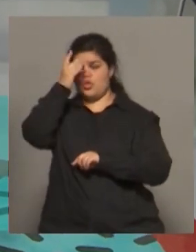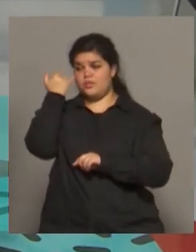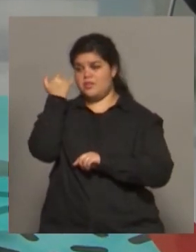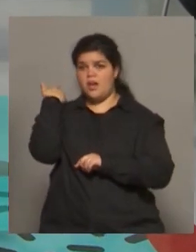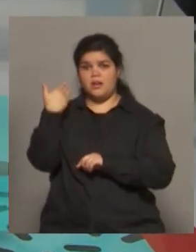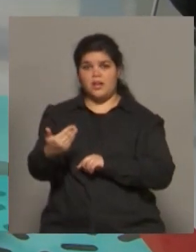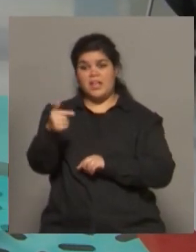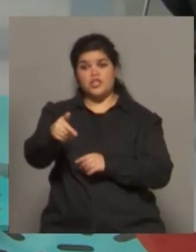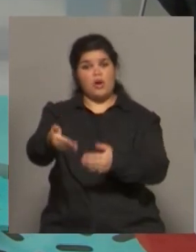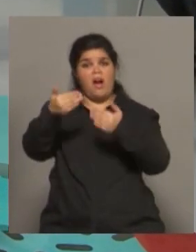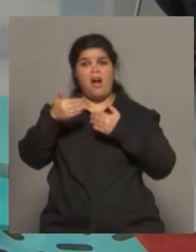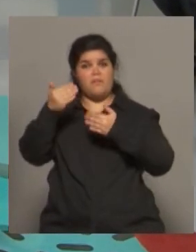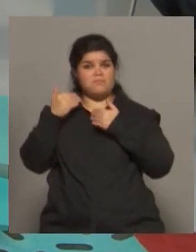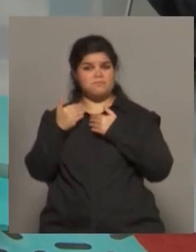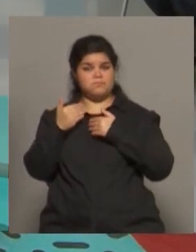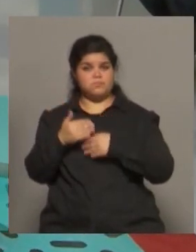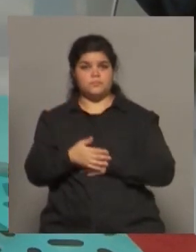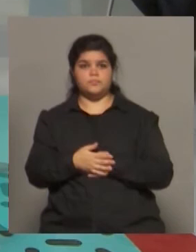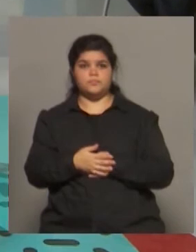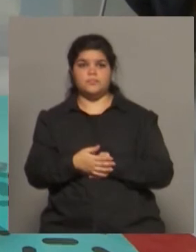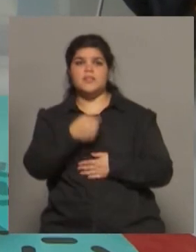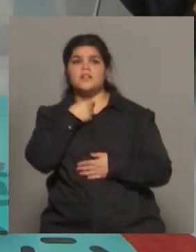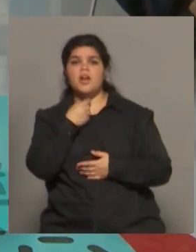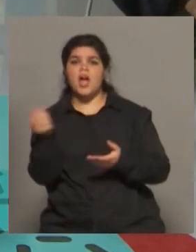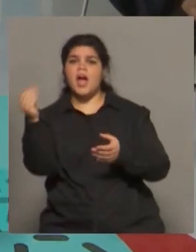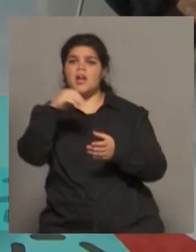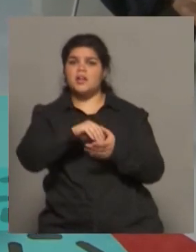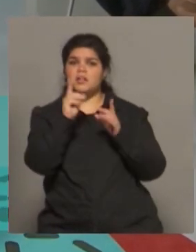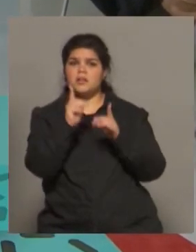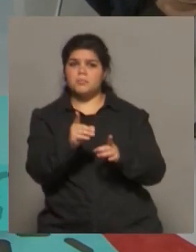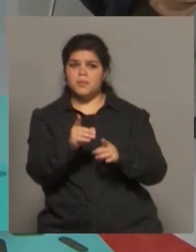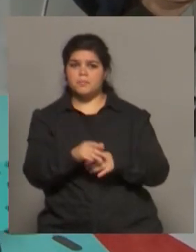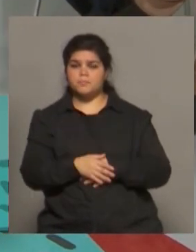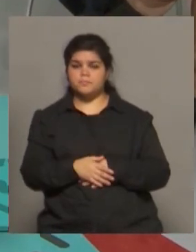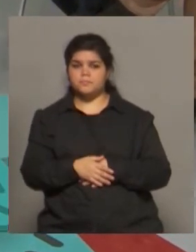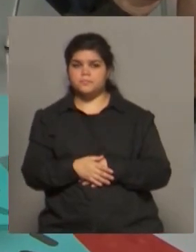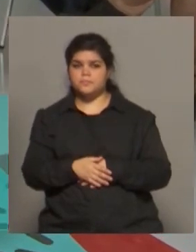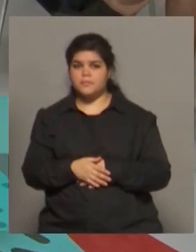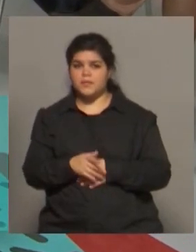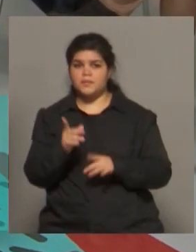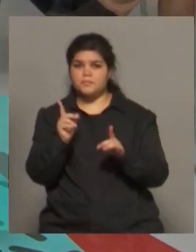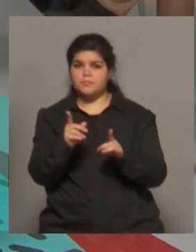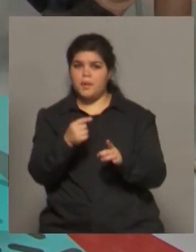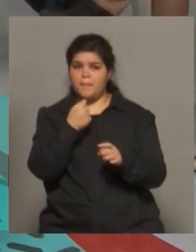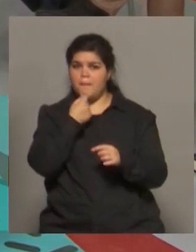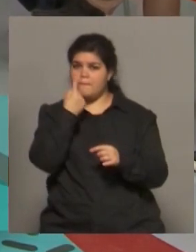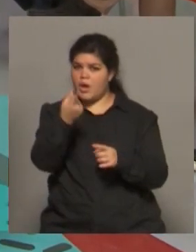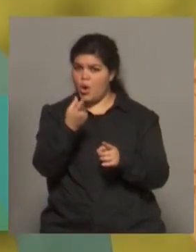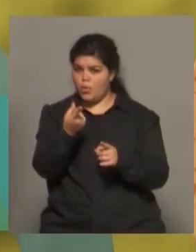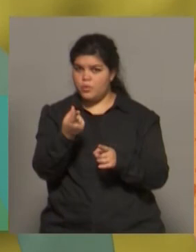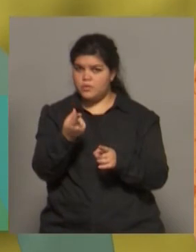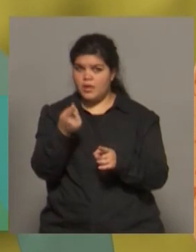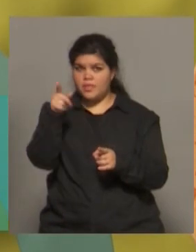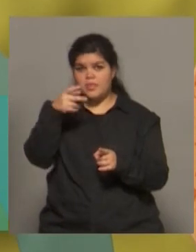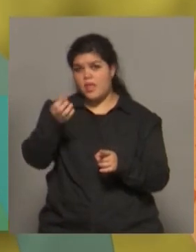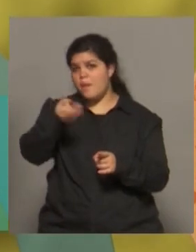que está en retroceso. Yo quisiera agregar una cosa a lo que decía acá la compañera, también para dejar una pregunta abierta para después al especialista, si